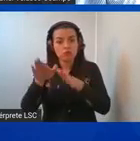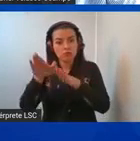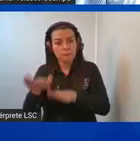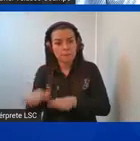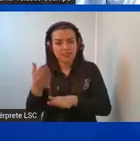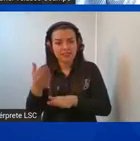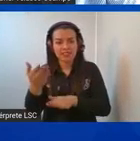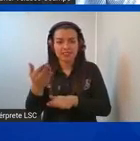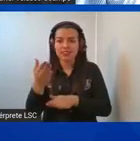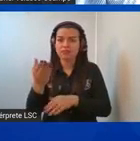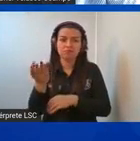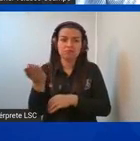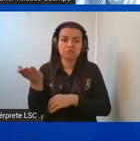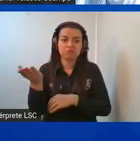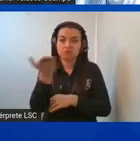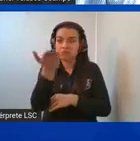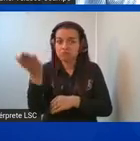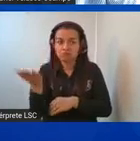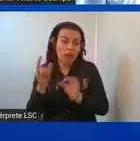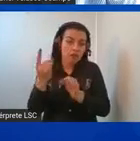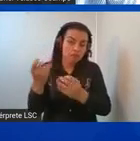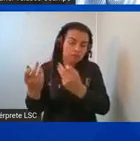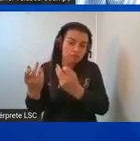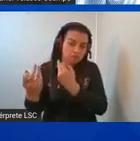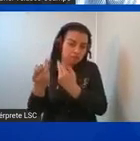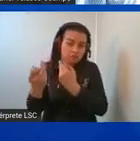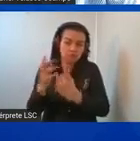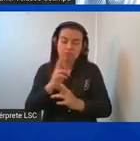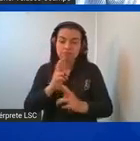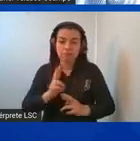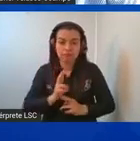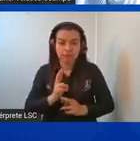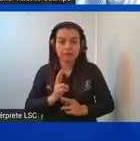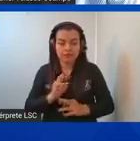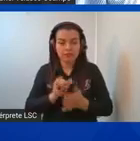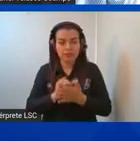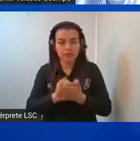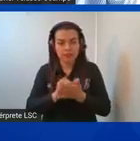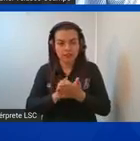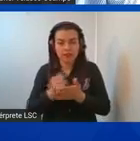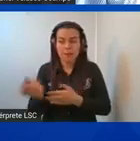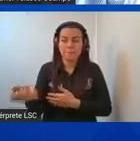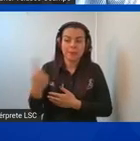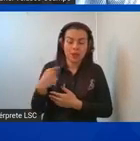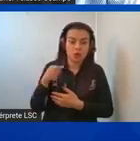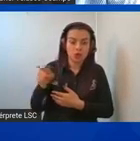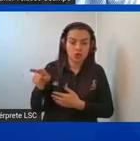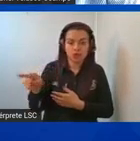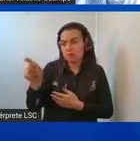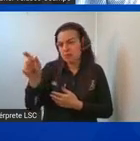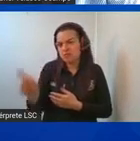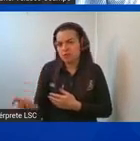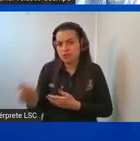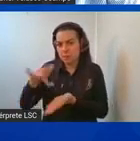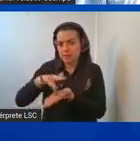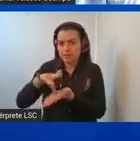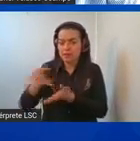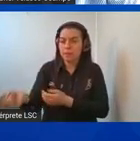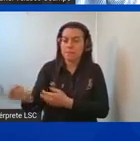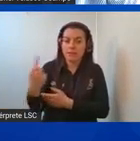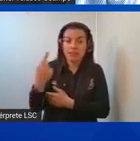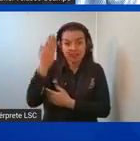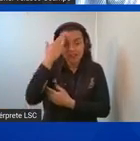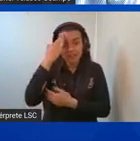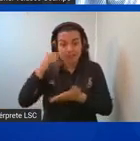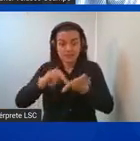senador Velasco o la senadora Chagui nos quiera responder frente a, digamos, a esta pregunta de la participación de personas distintas